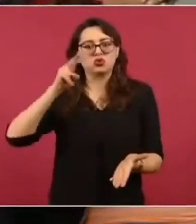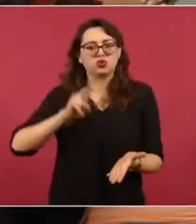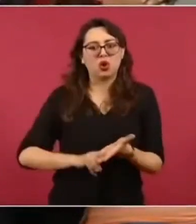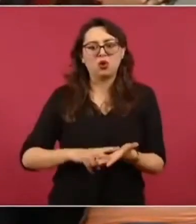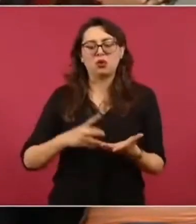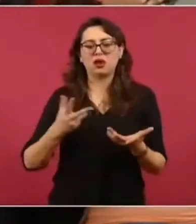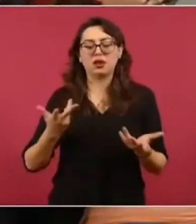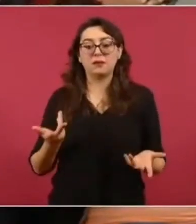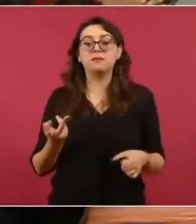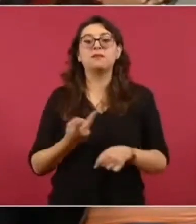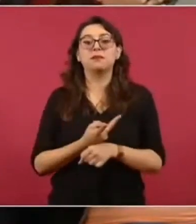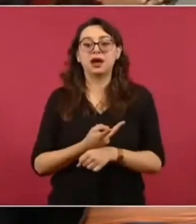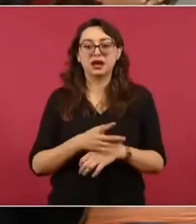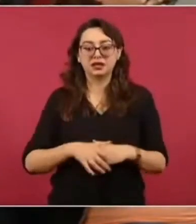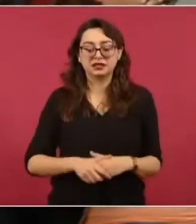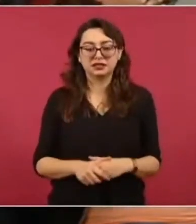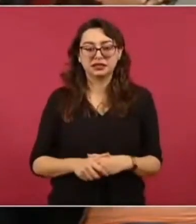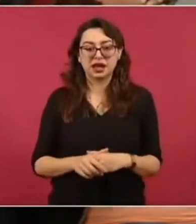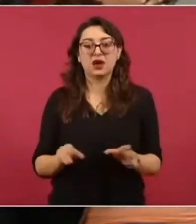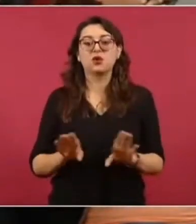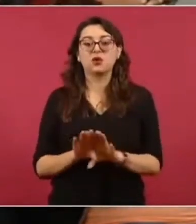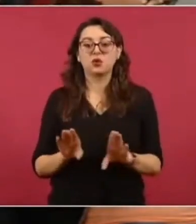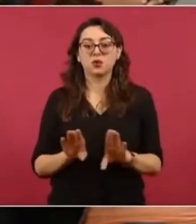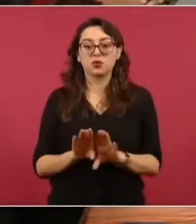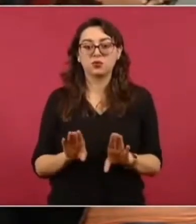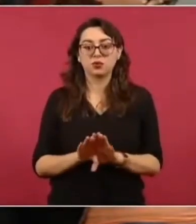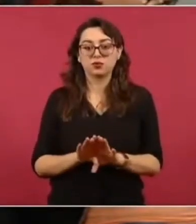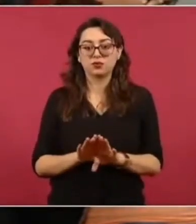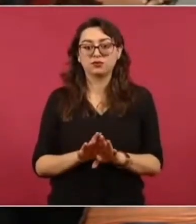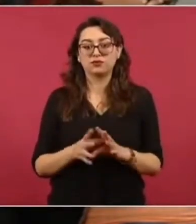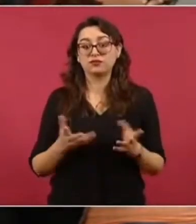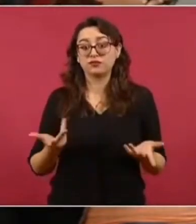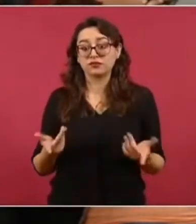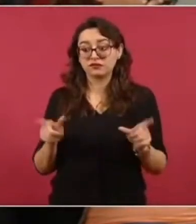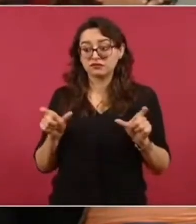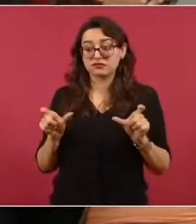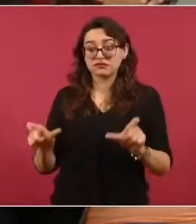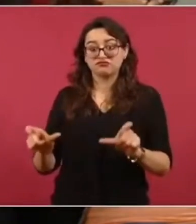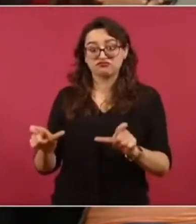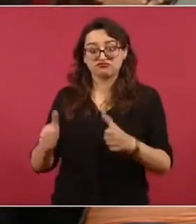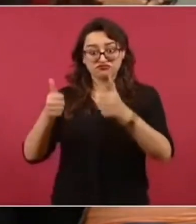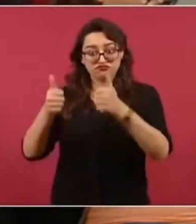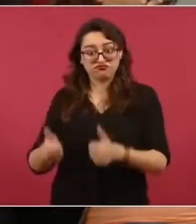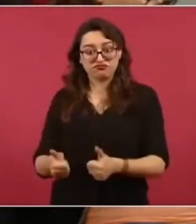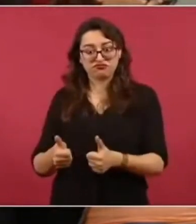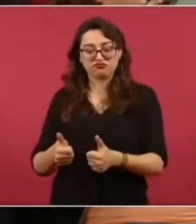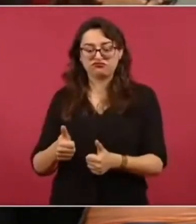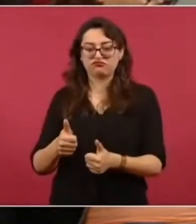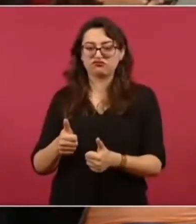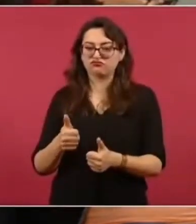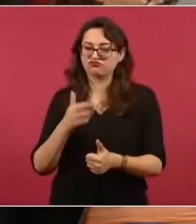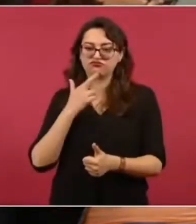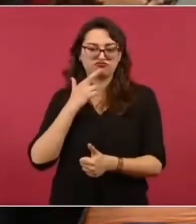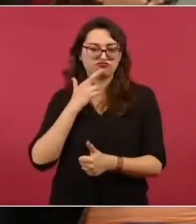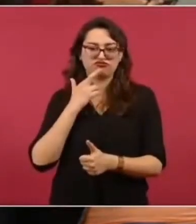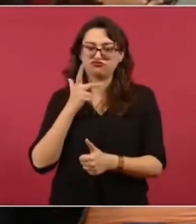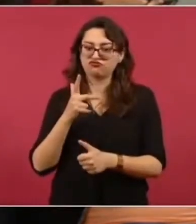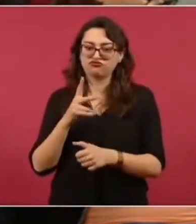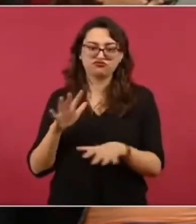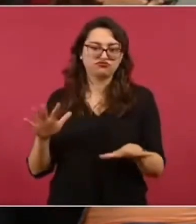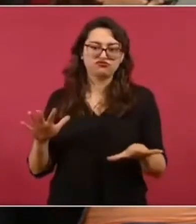y preguntarle si se acabaría el tema de retenciones para modificarse, a eso me refiero con la pregunta